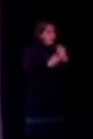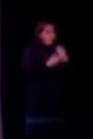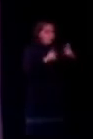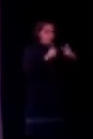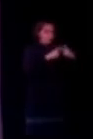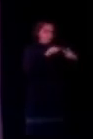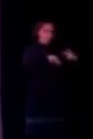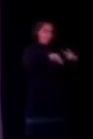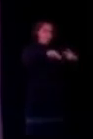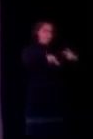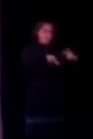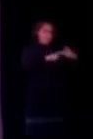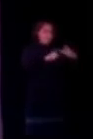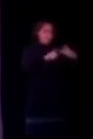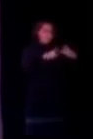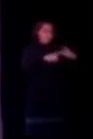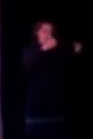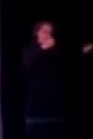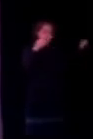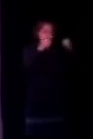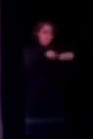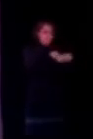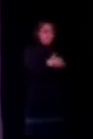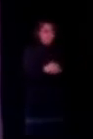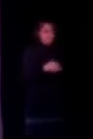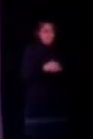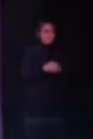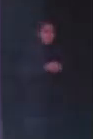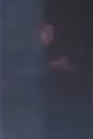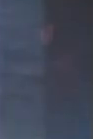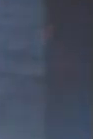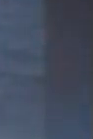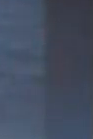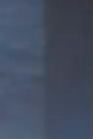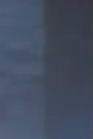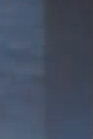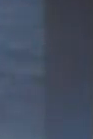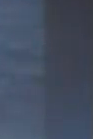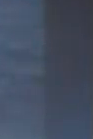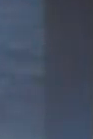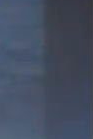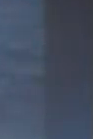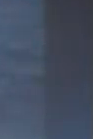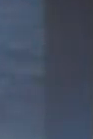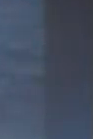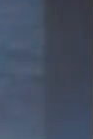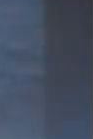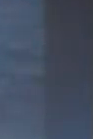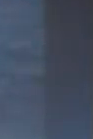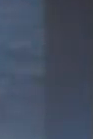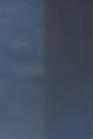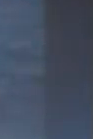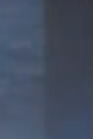ética y empatía. Y yo me vas a permitir que a eso que es tuyo le añada una más, ser una excelente